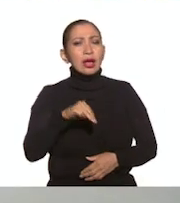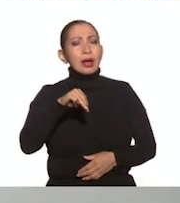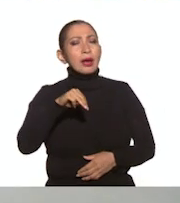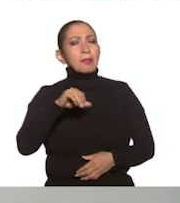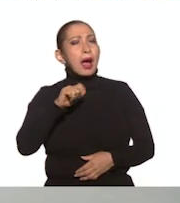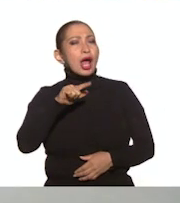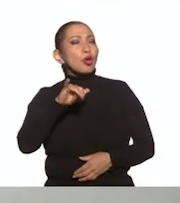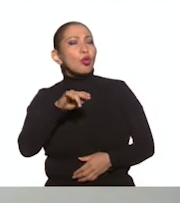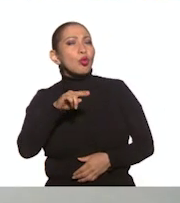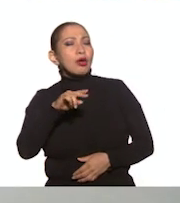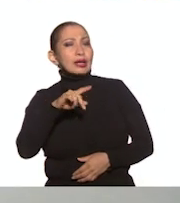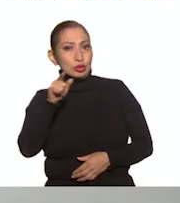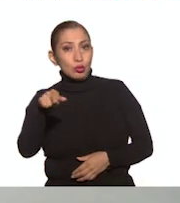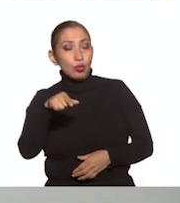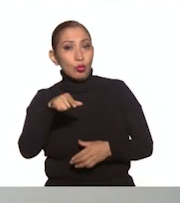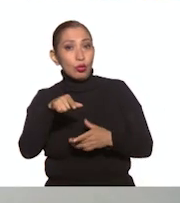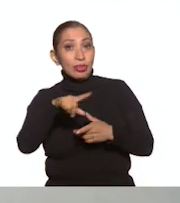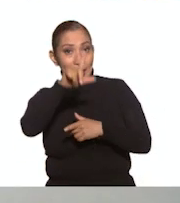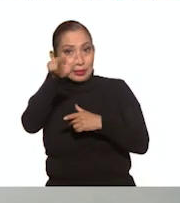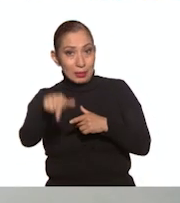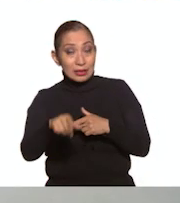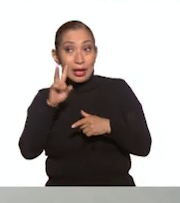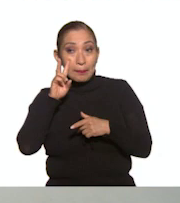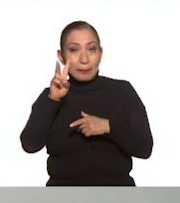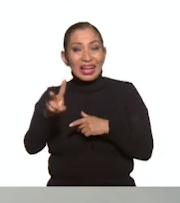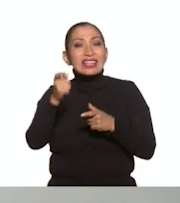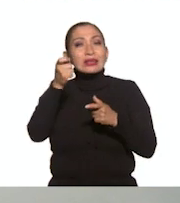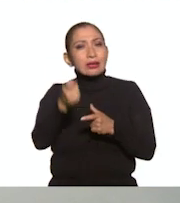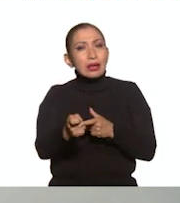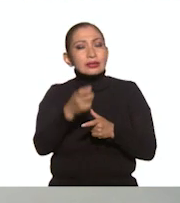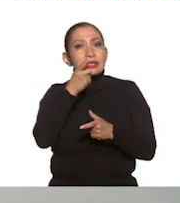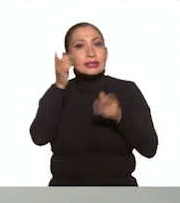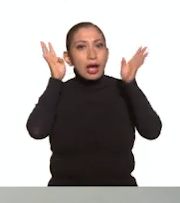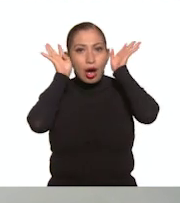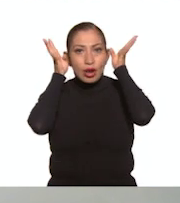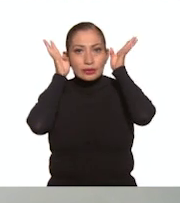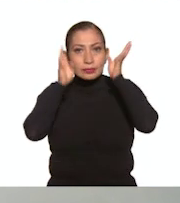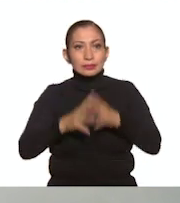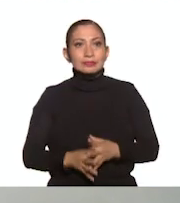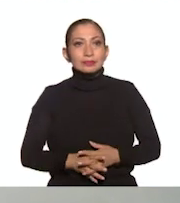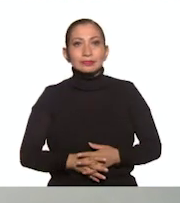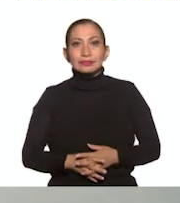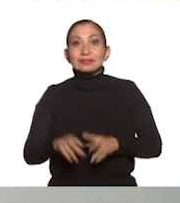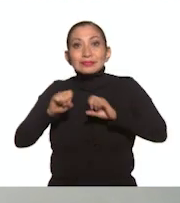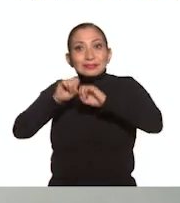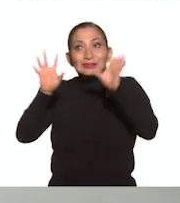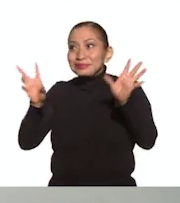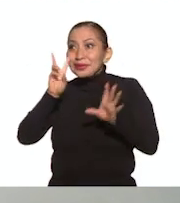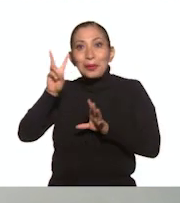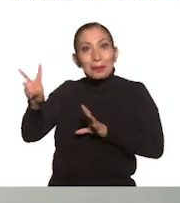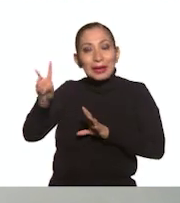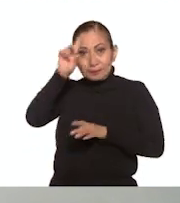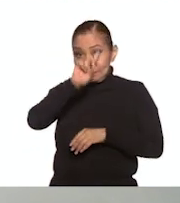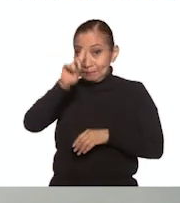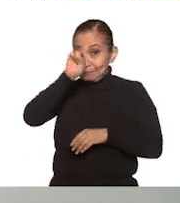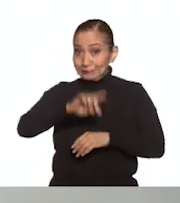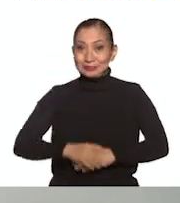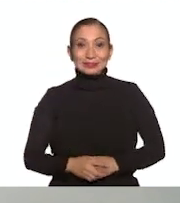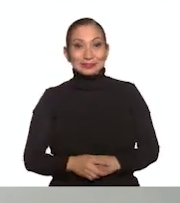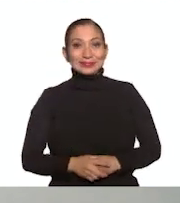te parece si la compartes después de ver qué es lo que nos dice Ajolisto? ¡Claro! ¡Vamos con las